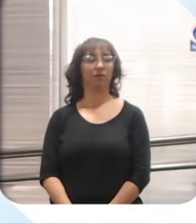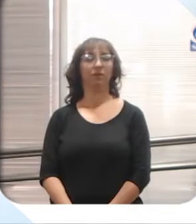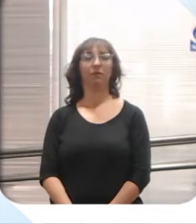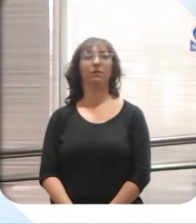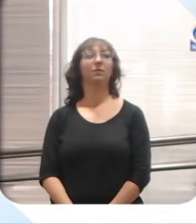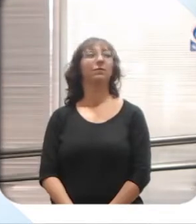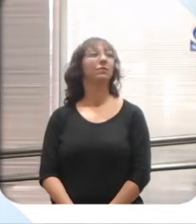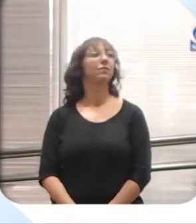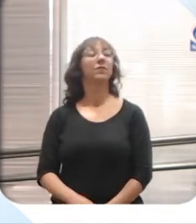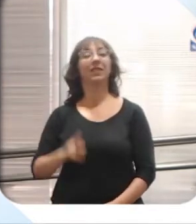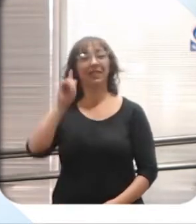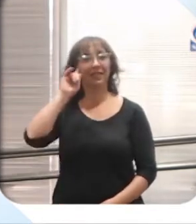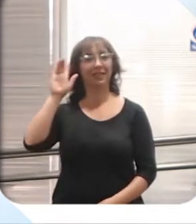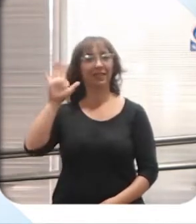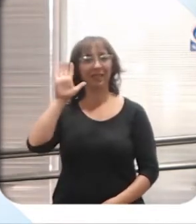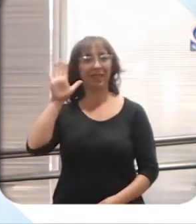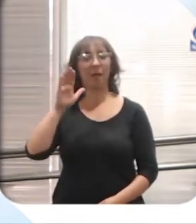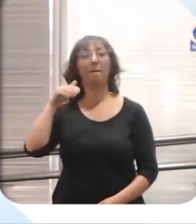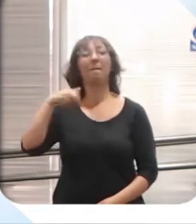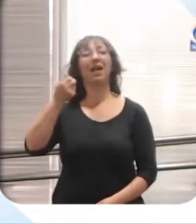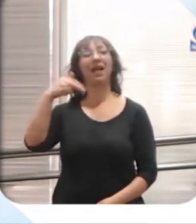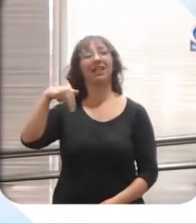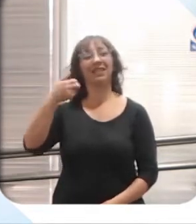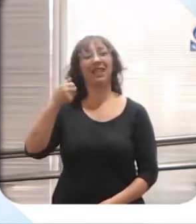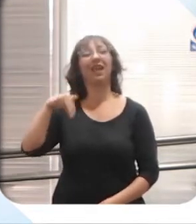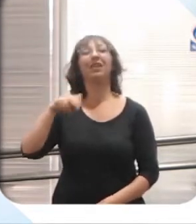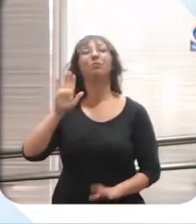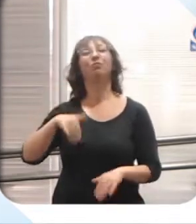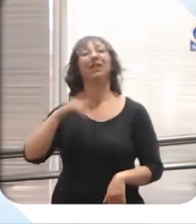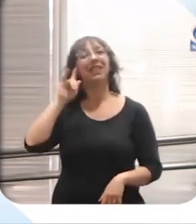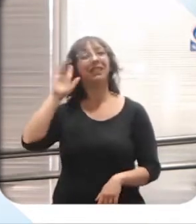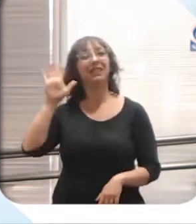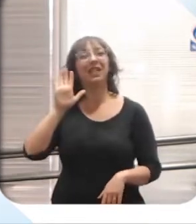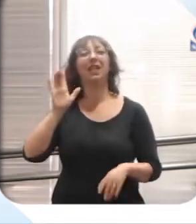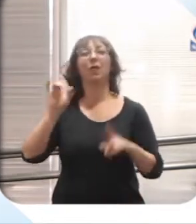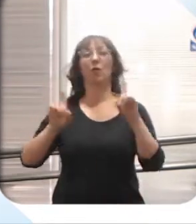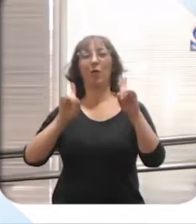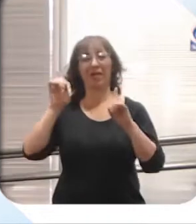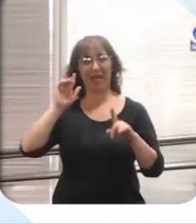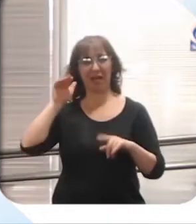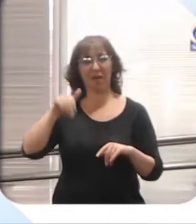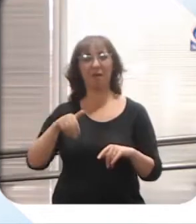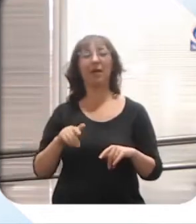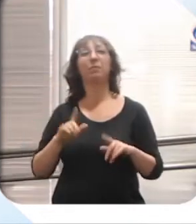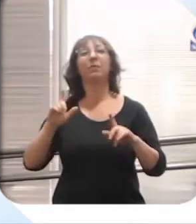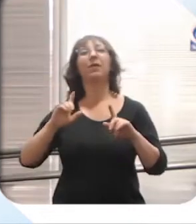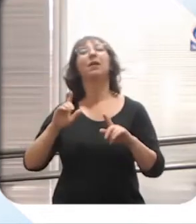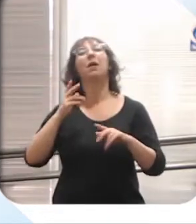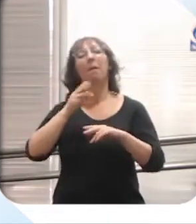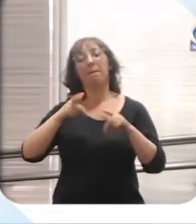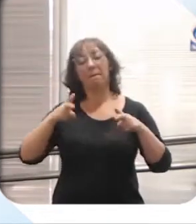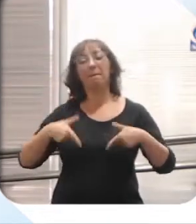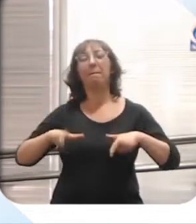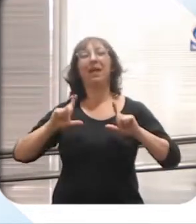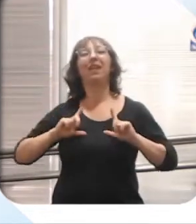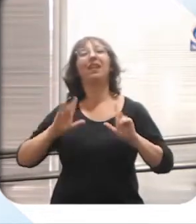La licenciada en psicología Alicia Mañán es psicóloga por la UDELAR, magíster en